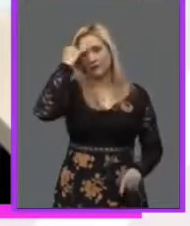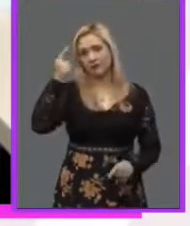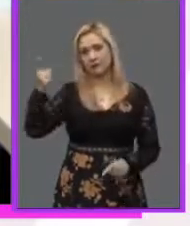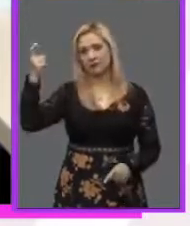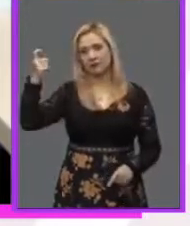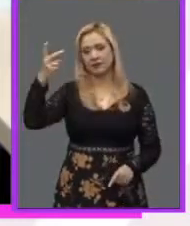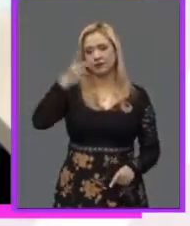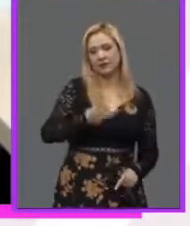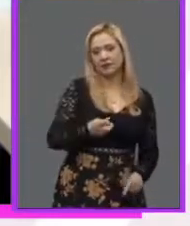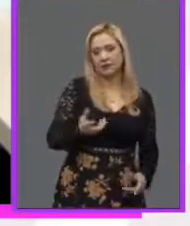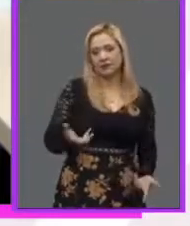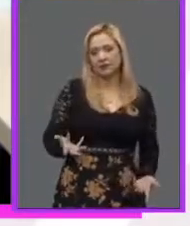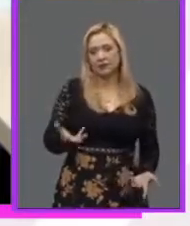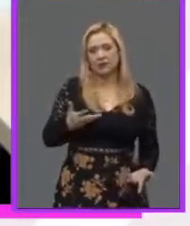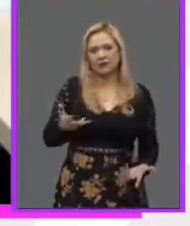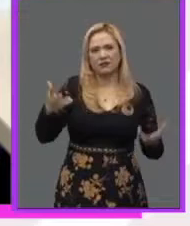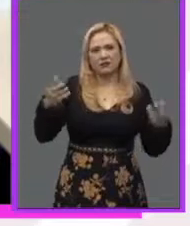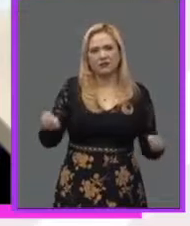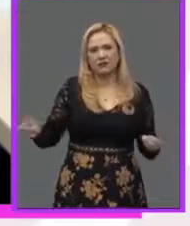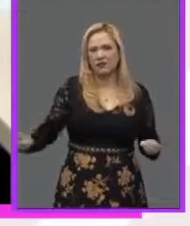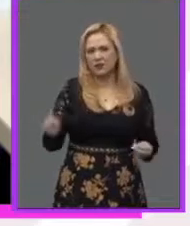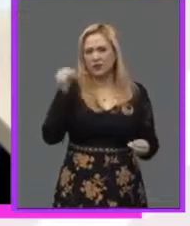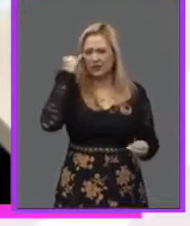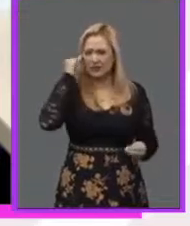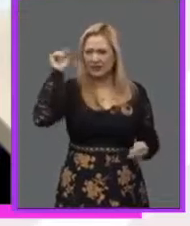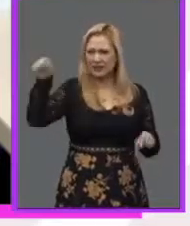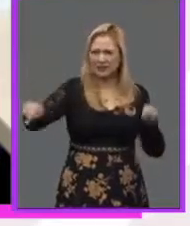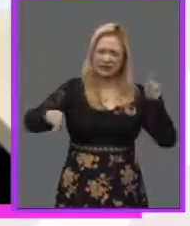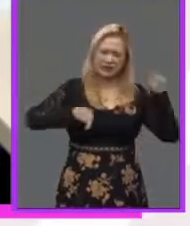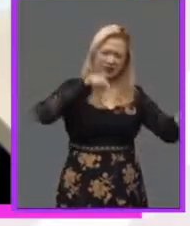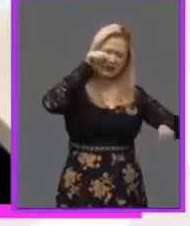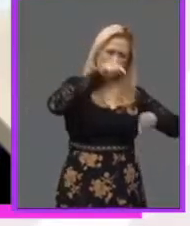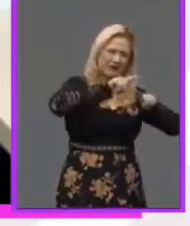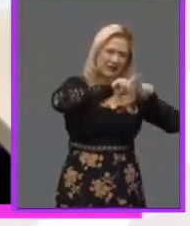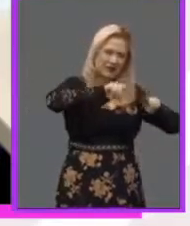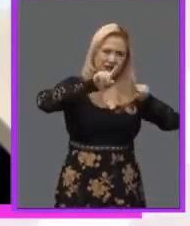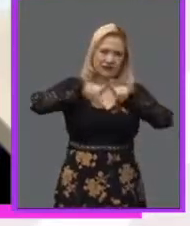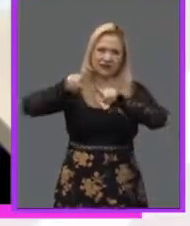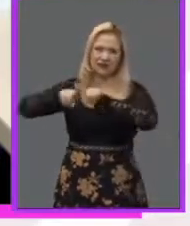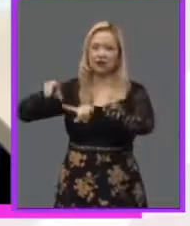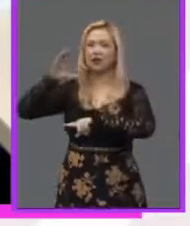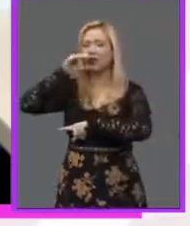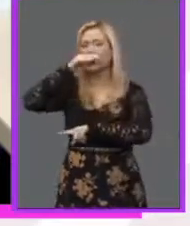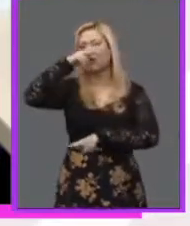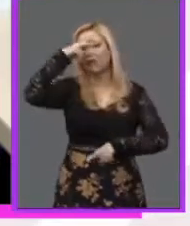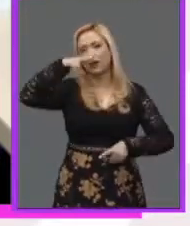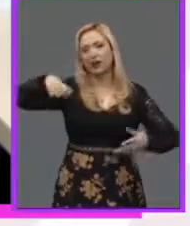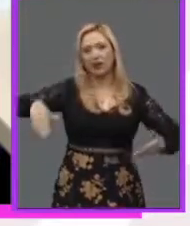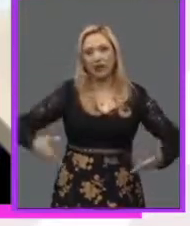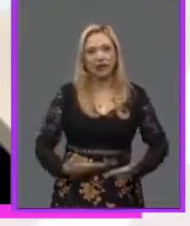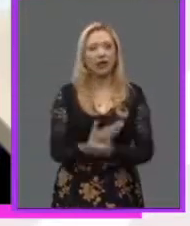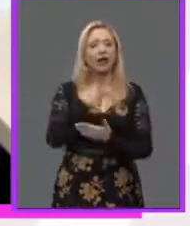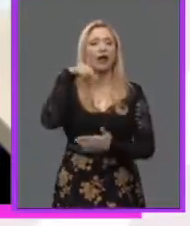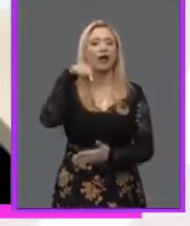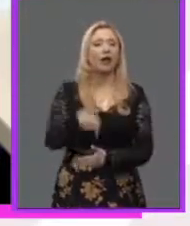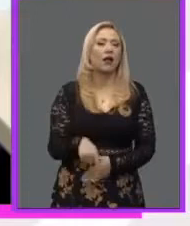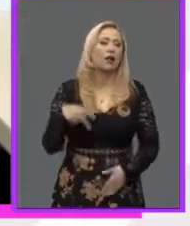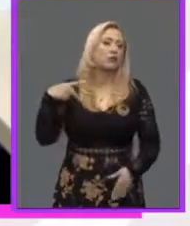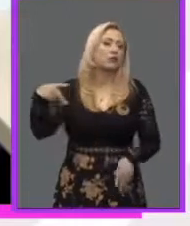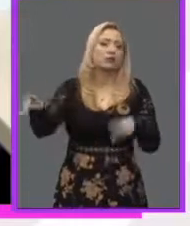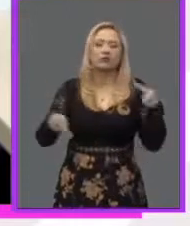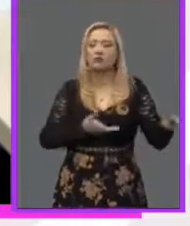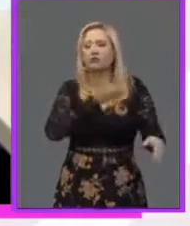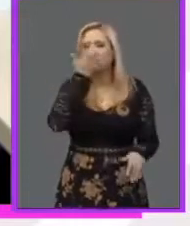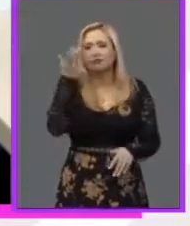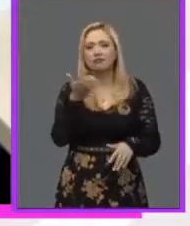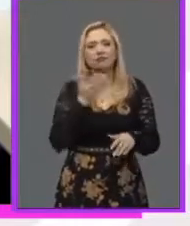India, ¿no? Tenemos decenas y decenas de pueblos indígenas y afromexicanos, y muchos de ellos pues tienen sus